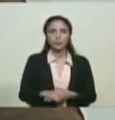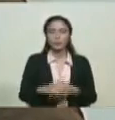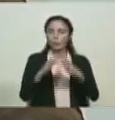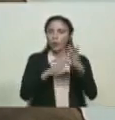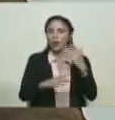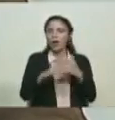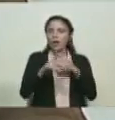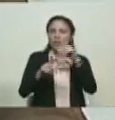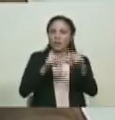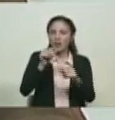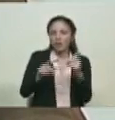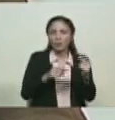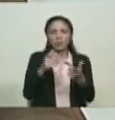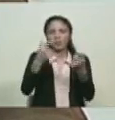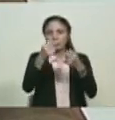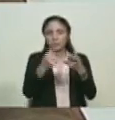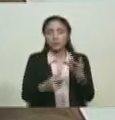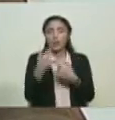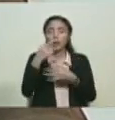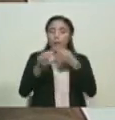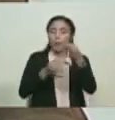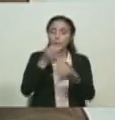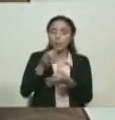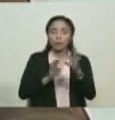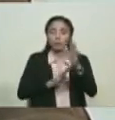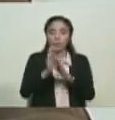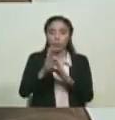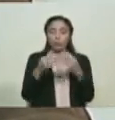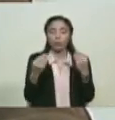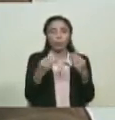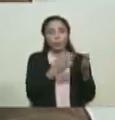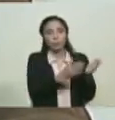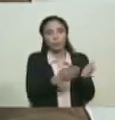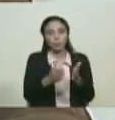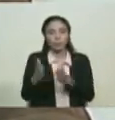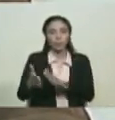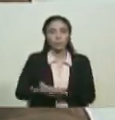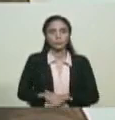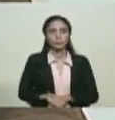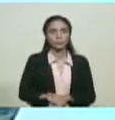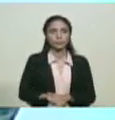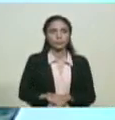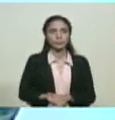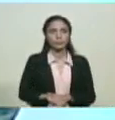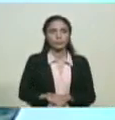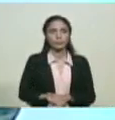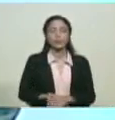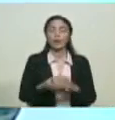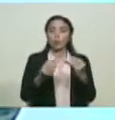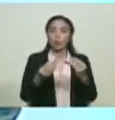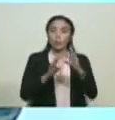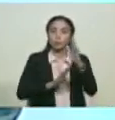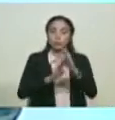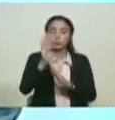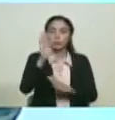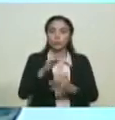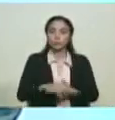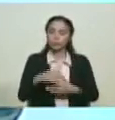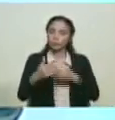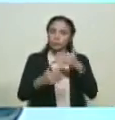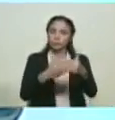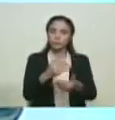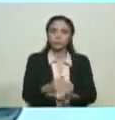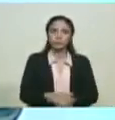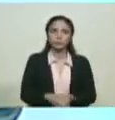cuál es el concepto cómo se está desarrollando y cuáles son los logros en el impulso de esta estructura de base que va a sembrar